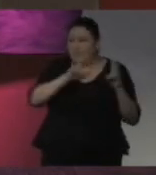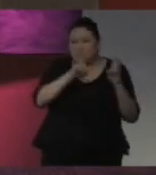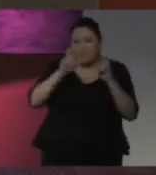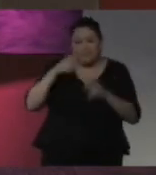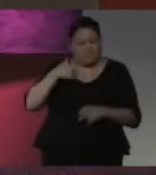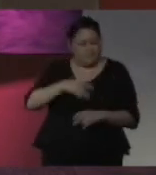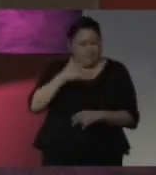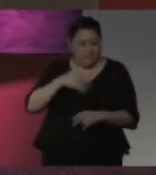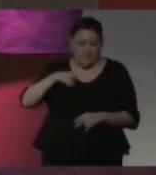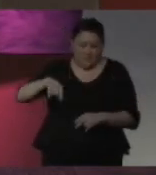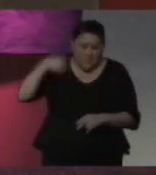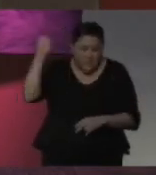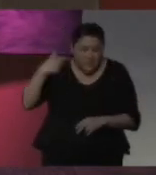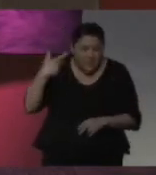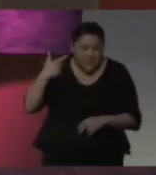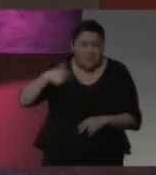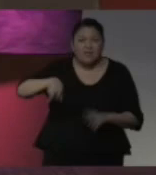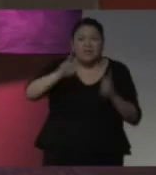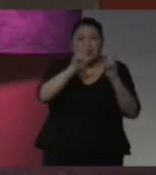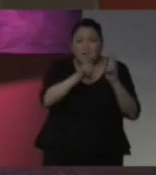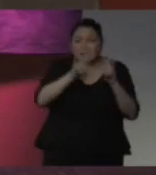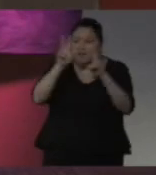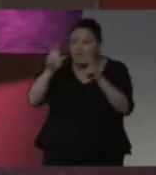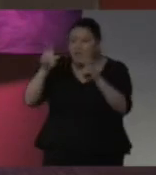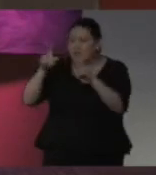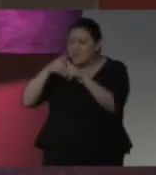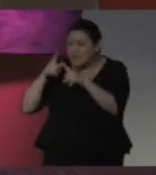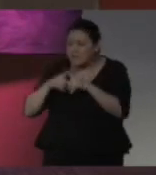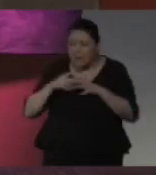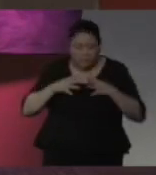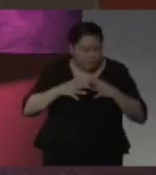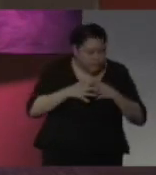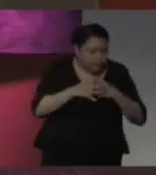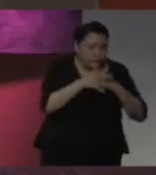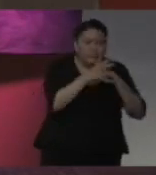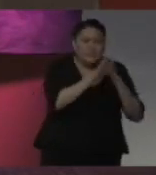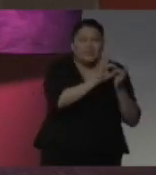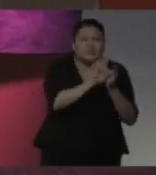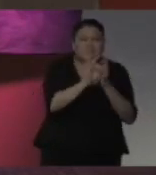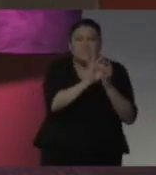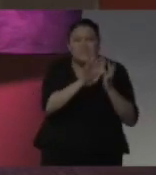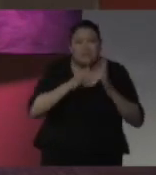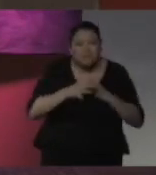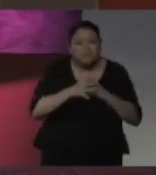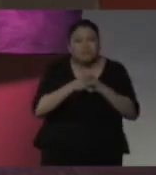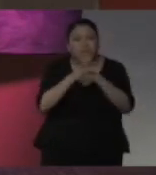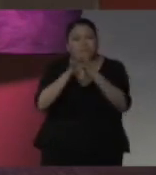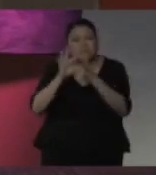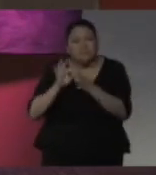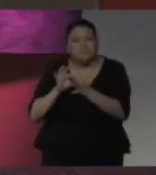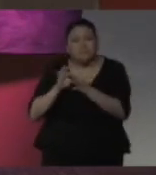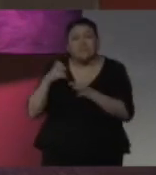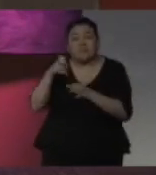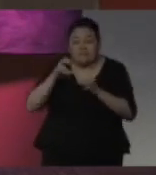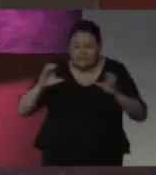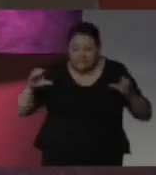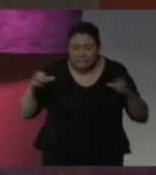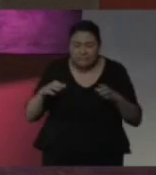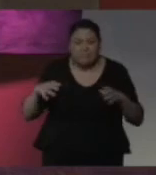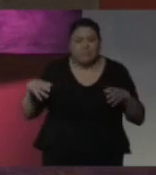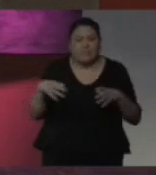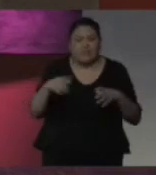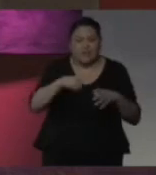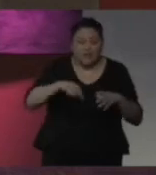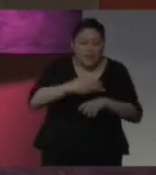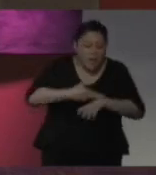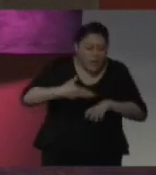sentí en este congreso, en todo este cruce de temas y de pensamientos, que es la comunidad misma quien tiene que